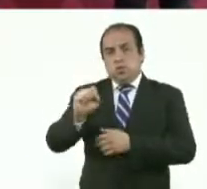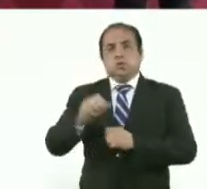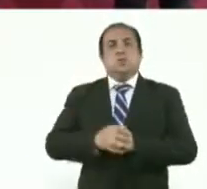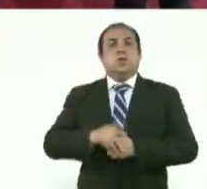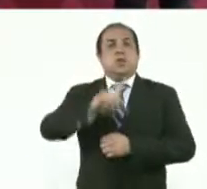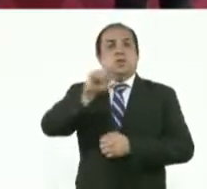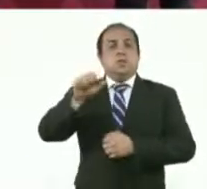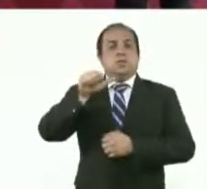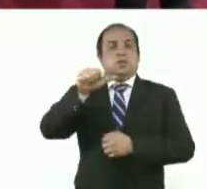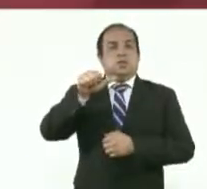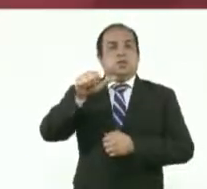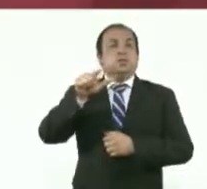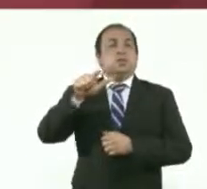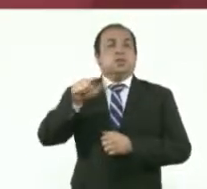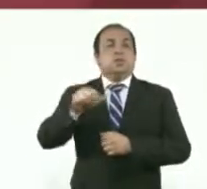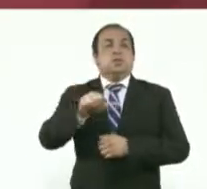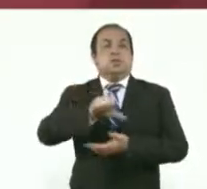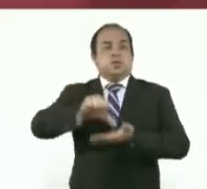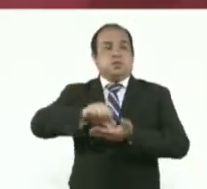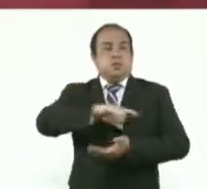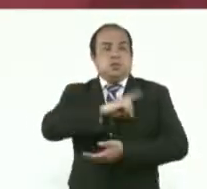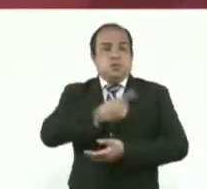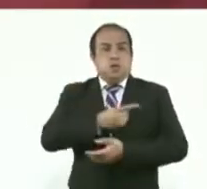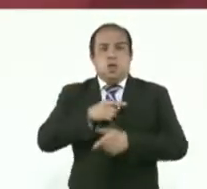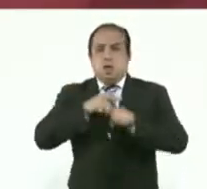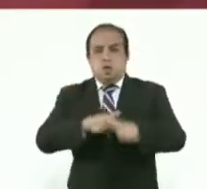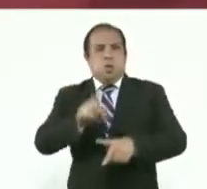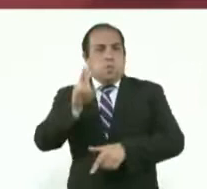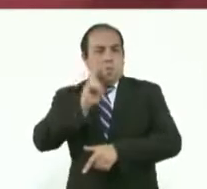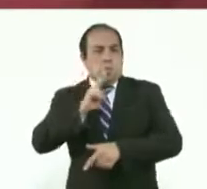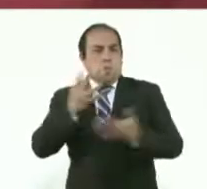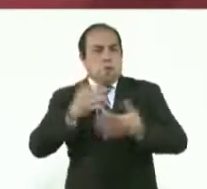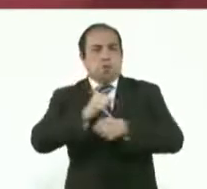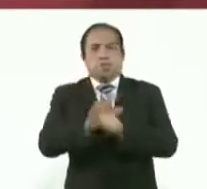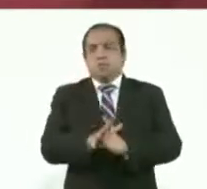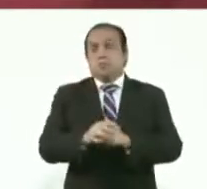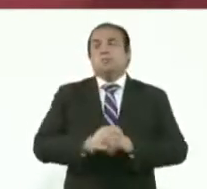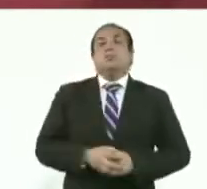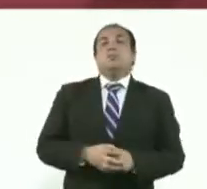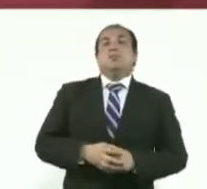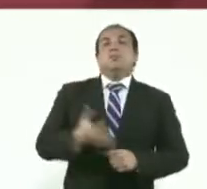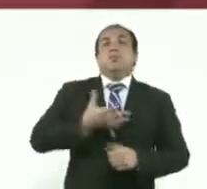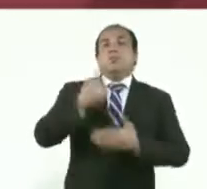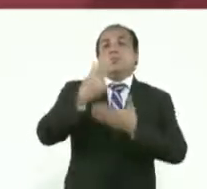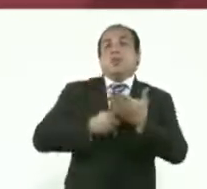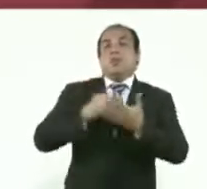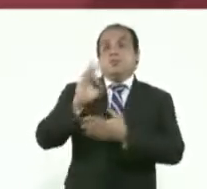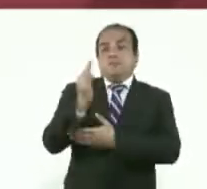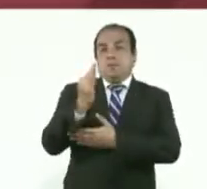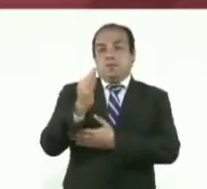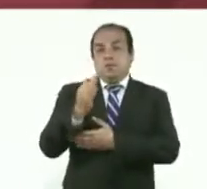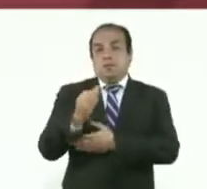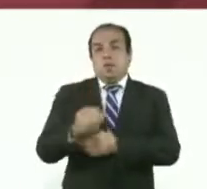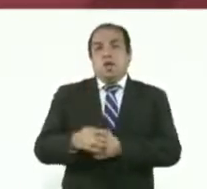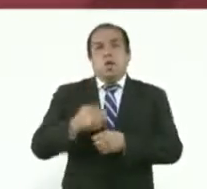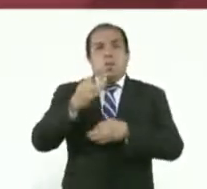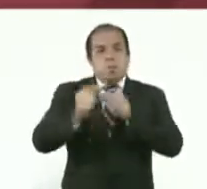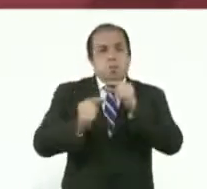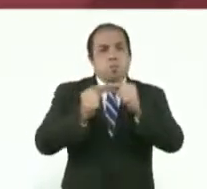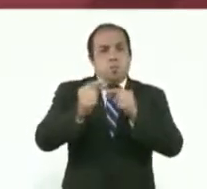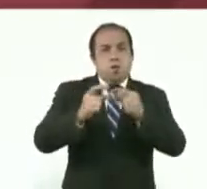los 117 centros de salud siguen tomando muestras y está la programación desde febrero del retiro